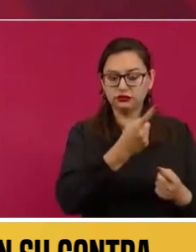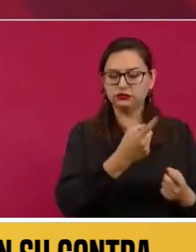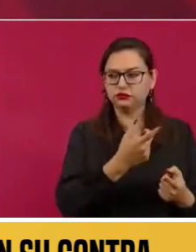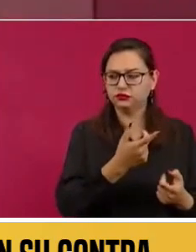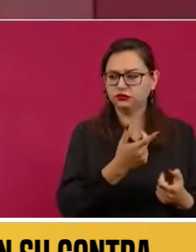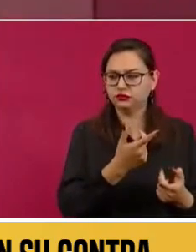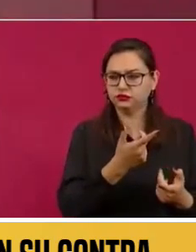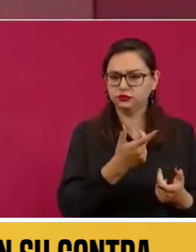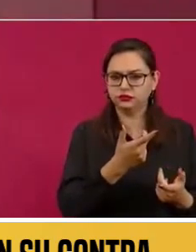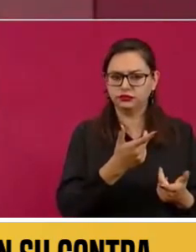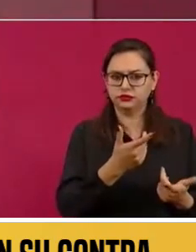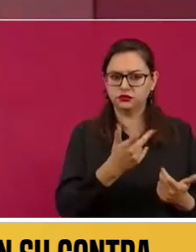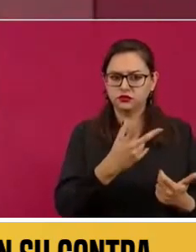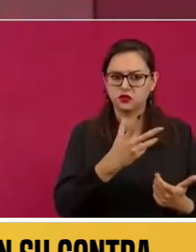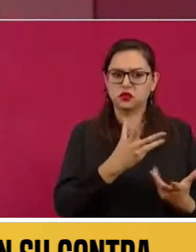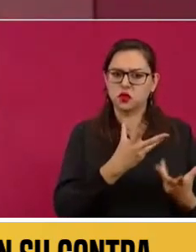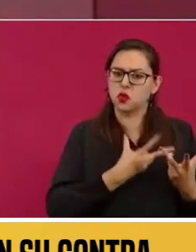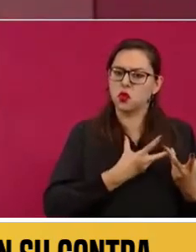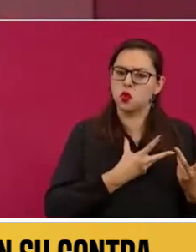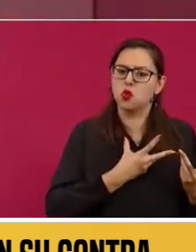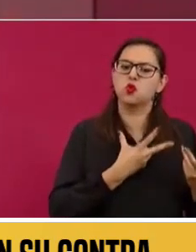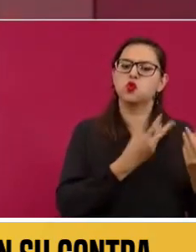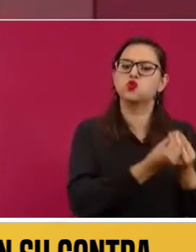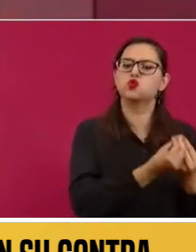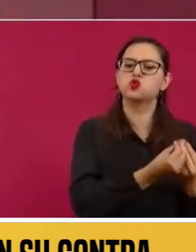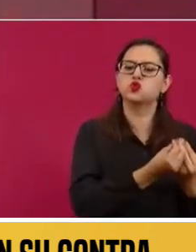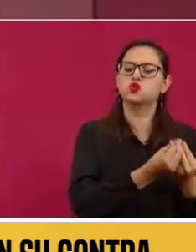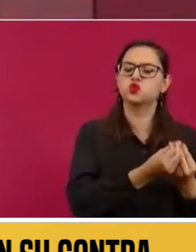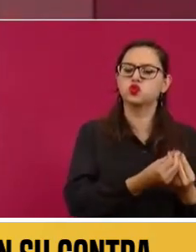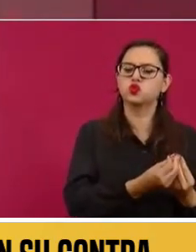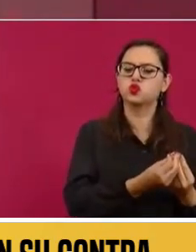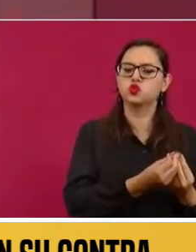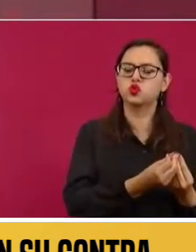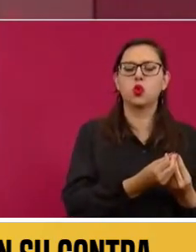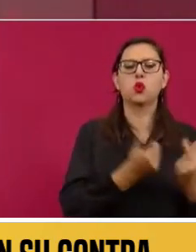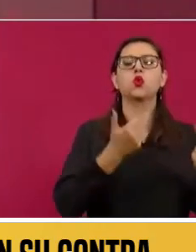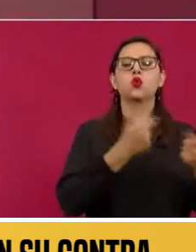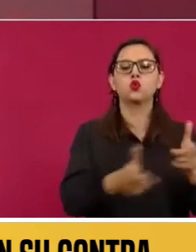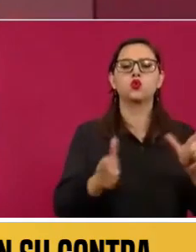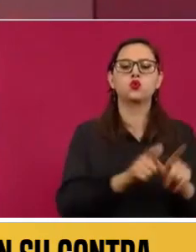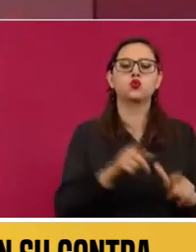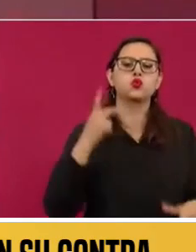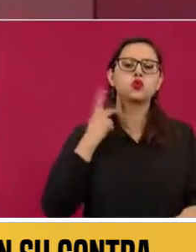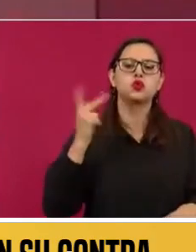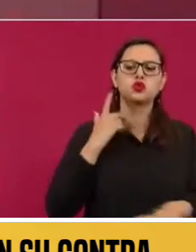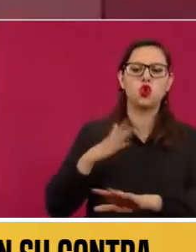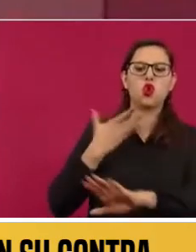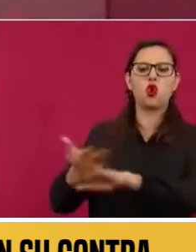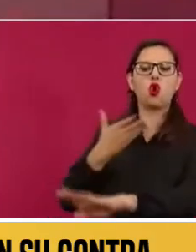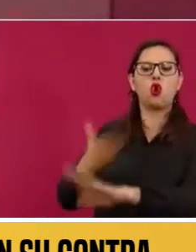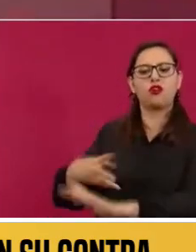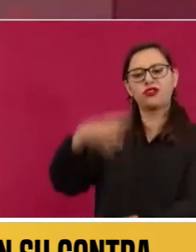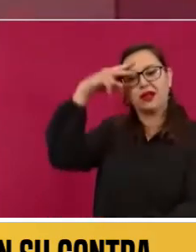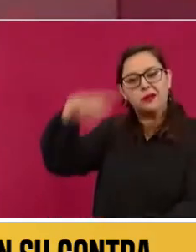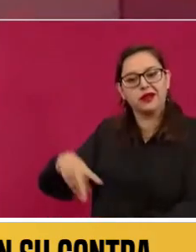estén a favor de partidos que nos rechazan.